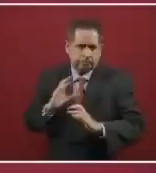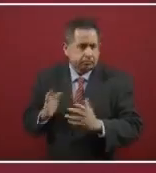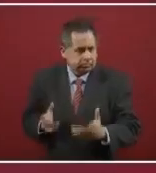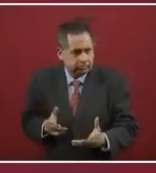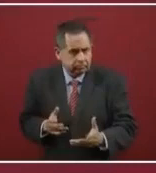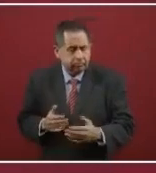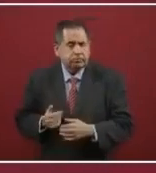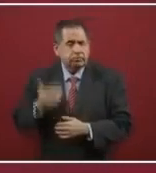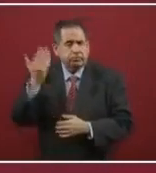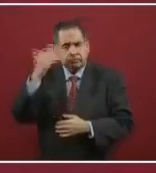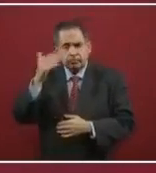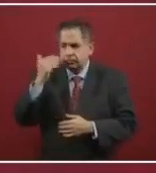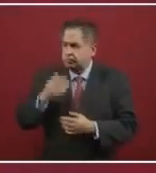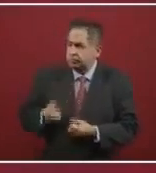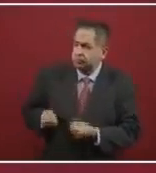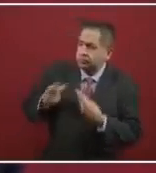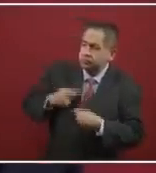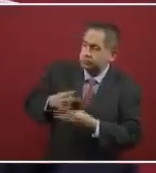saber